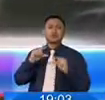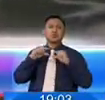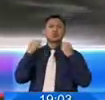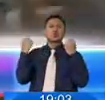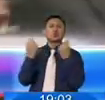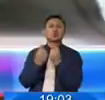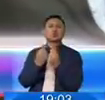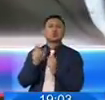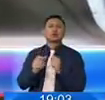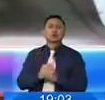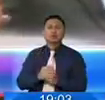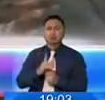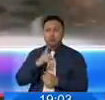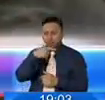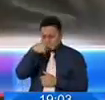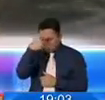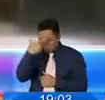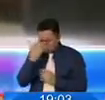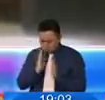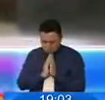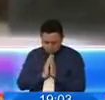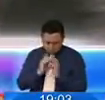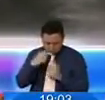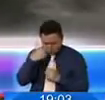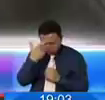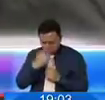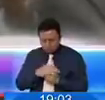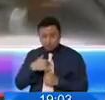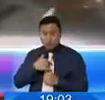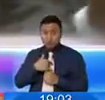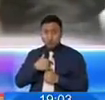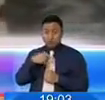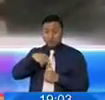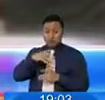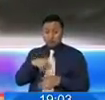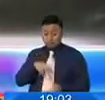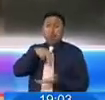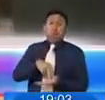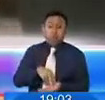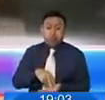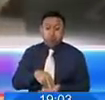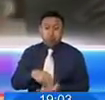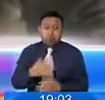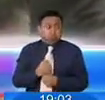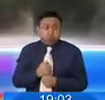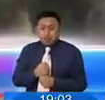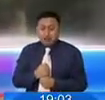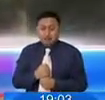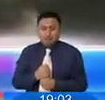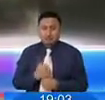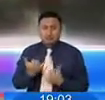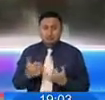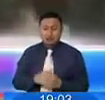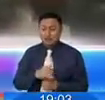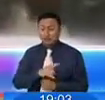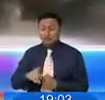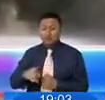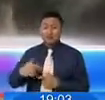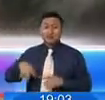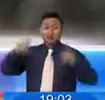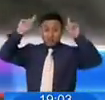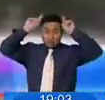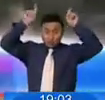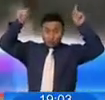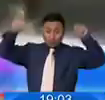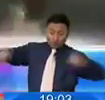de avergonzados, que hemos asaltado el poder y que por fin vino el Chapulín Colorado